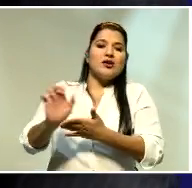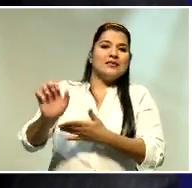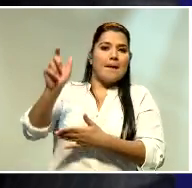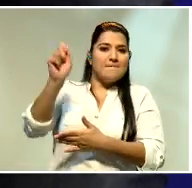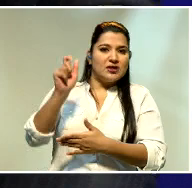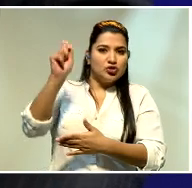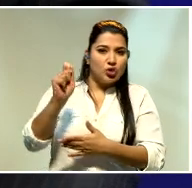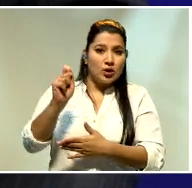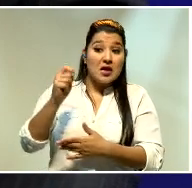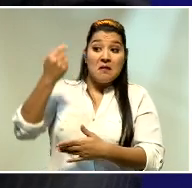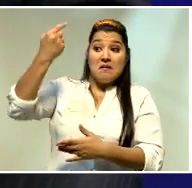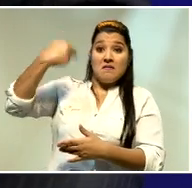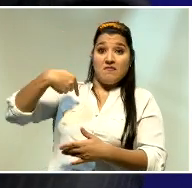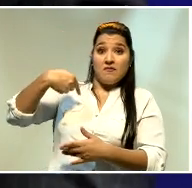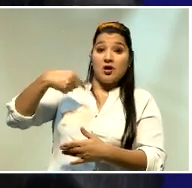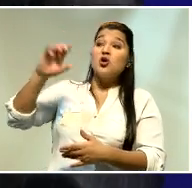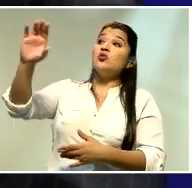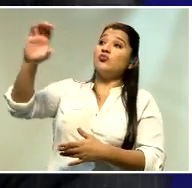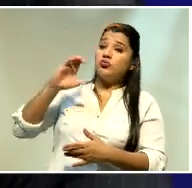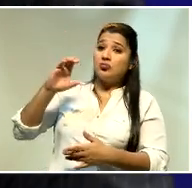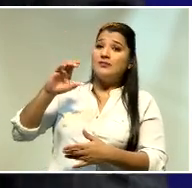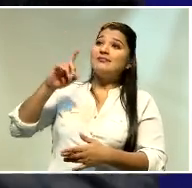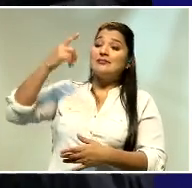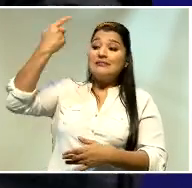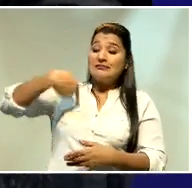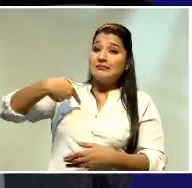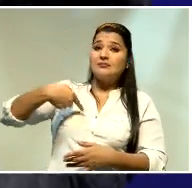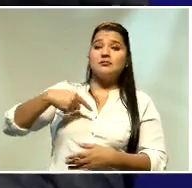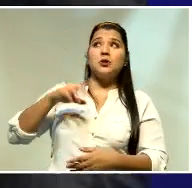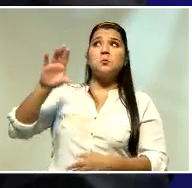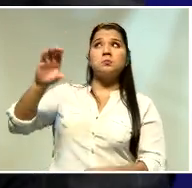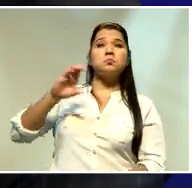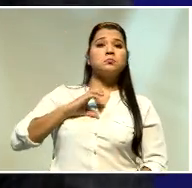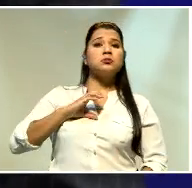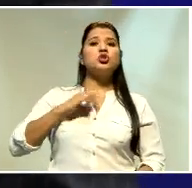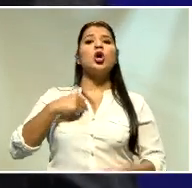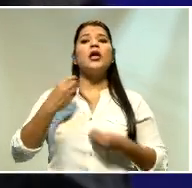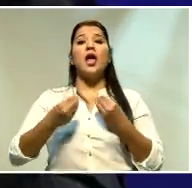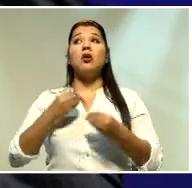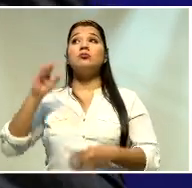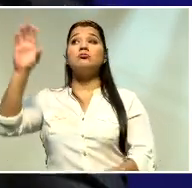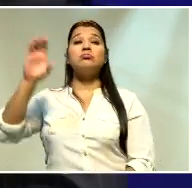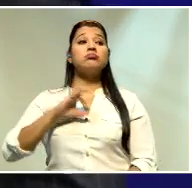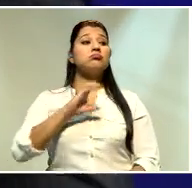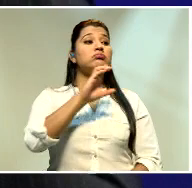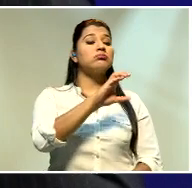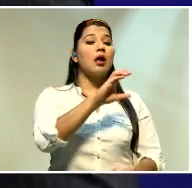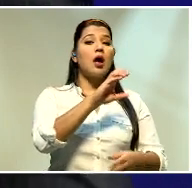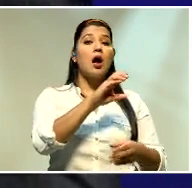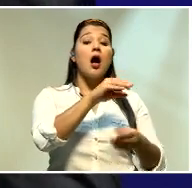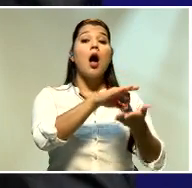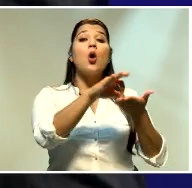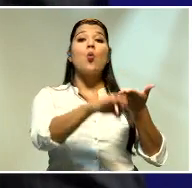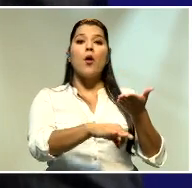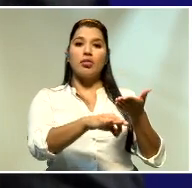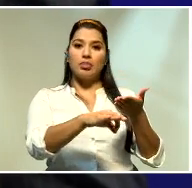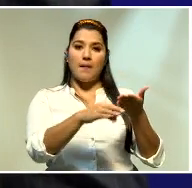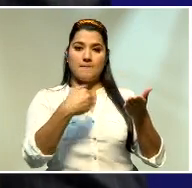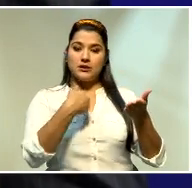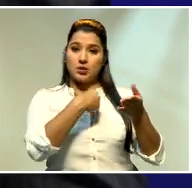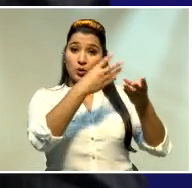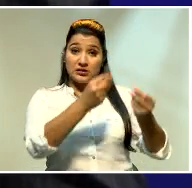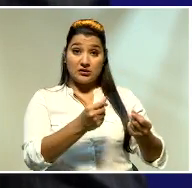usted la tiene que tomar. Si fuera ese el caso, yo tomo esa plata y la deposito en la cuenta de Hacienda. Si fuera tan